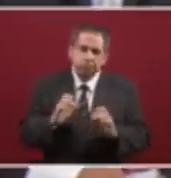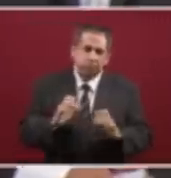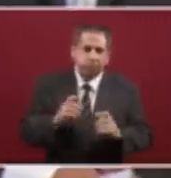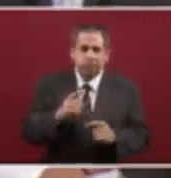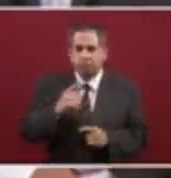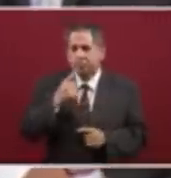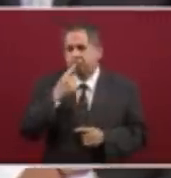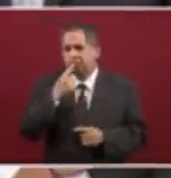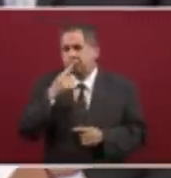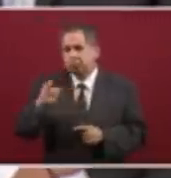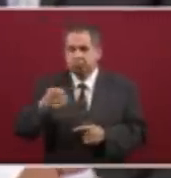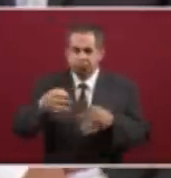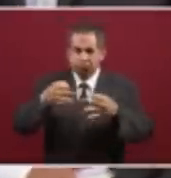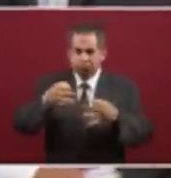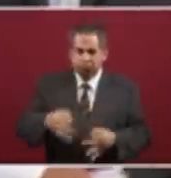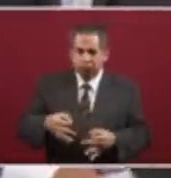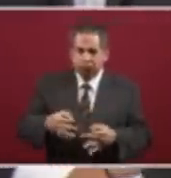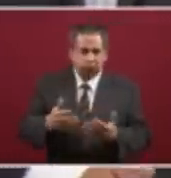formal